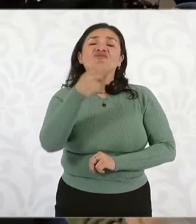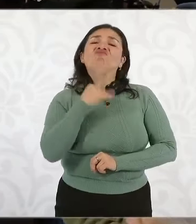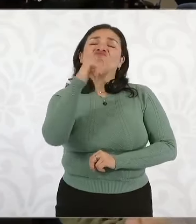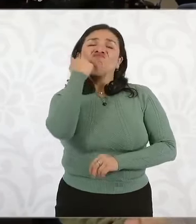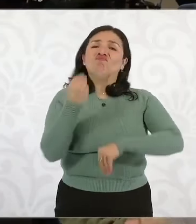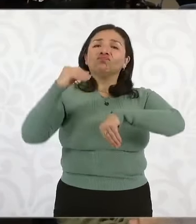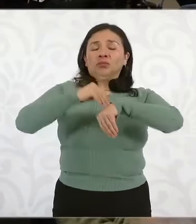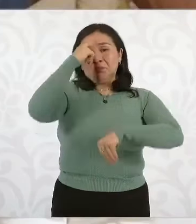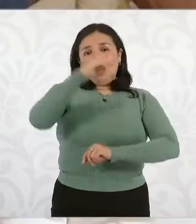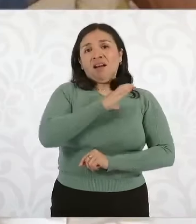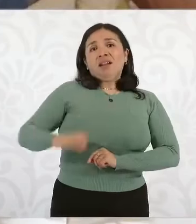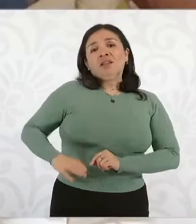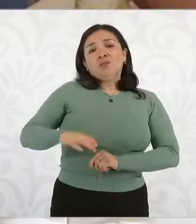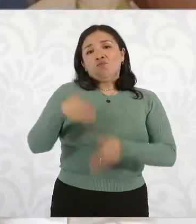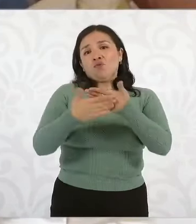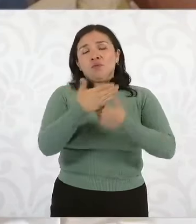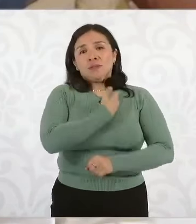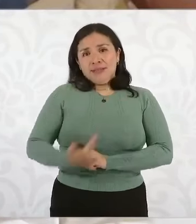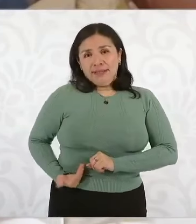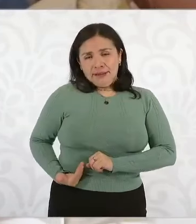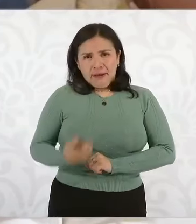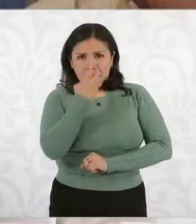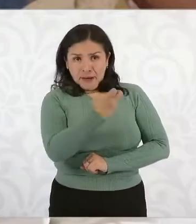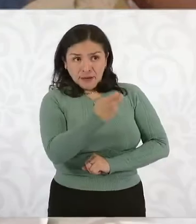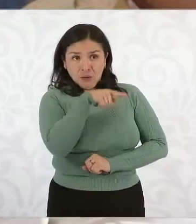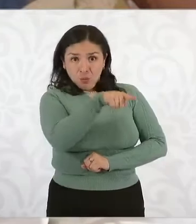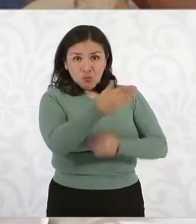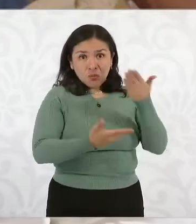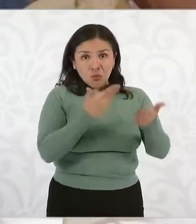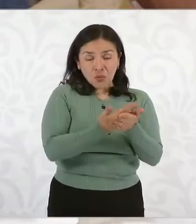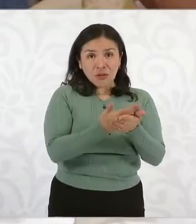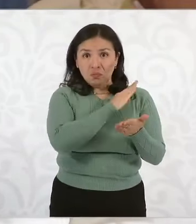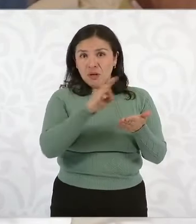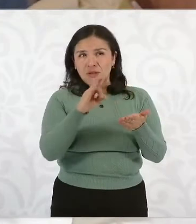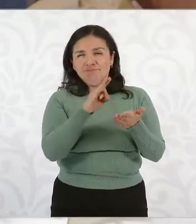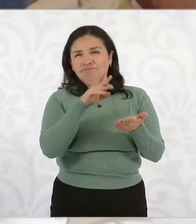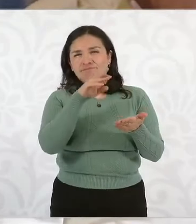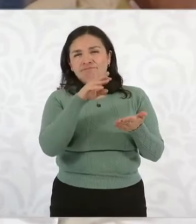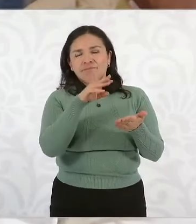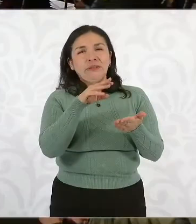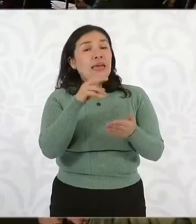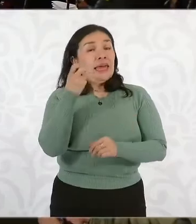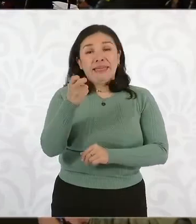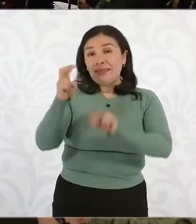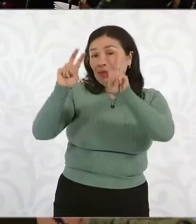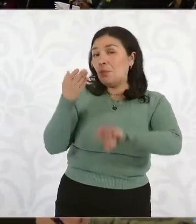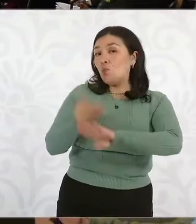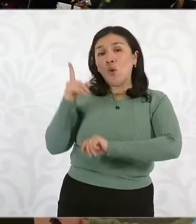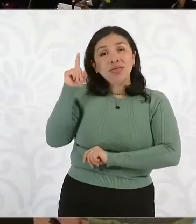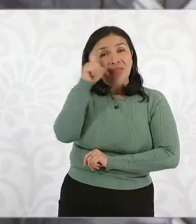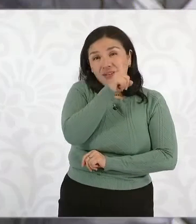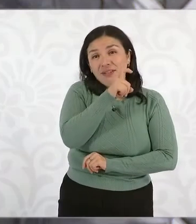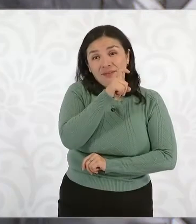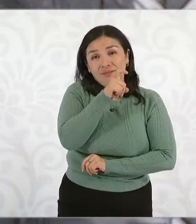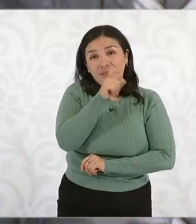¿Esta iniciativa le cerraría las puertas en definitiva? Y también comentarle, él tiene un… Está muy difícil ser